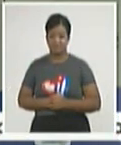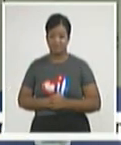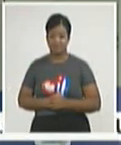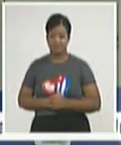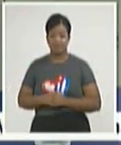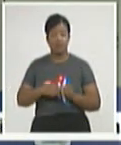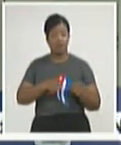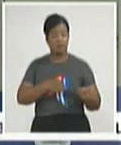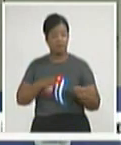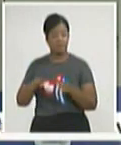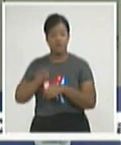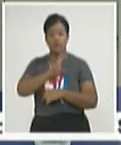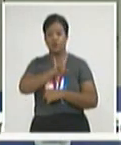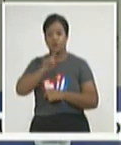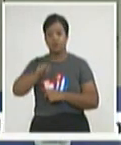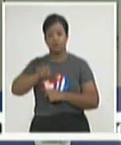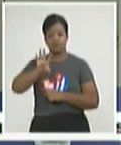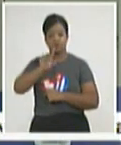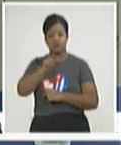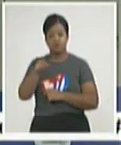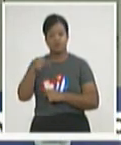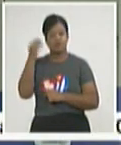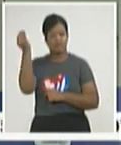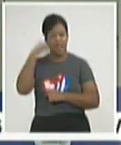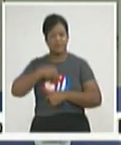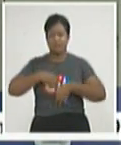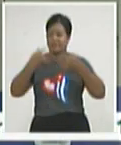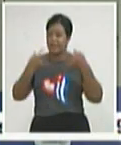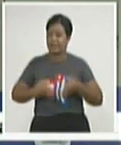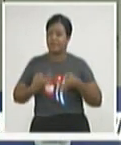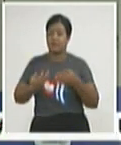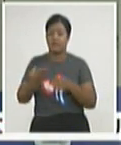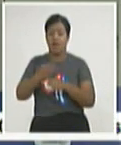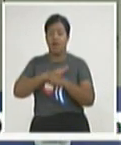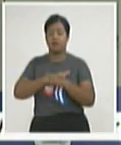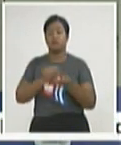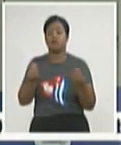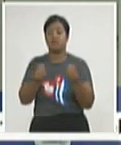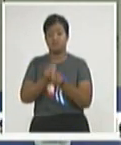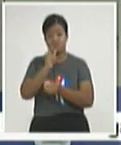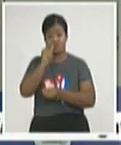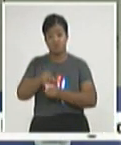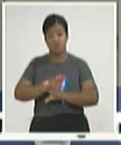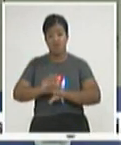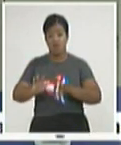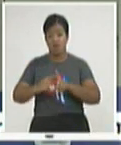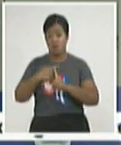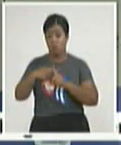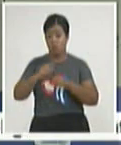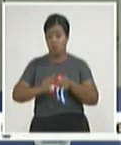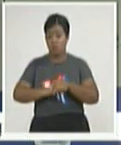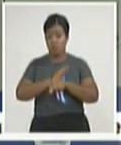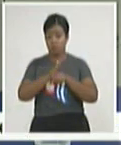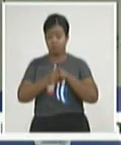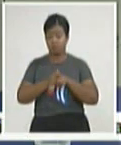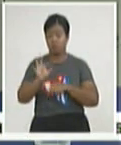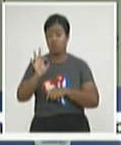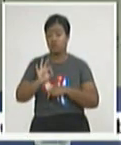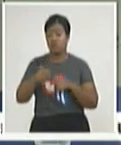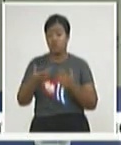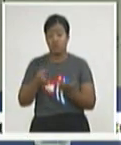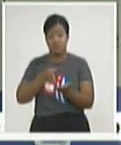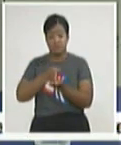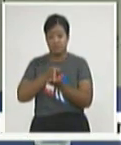99,5% contactos de casos confirmados ya previamente diagnosticados. Ese es otro porciento que se ha